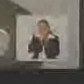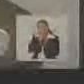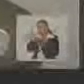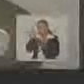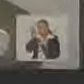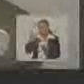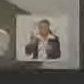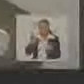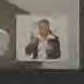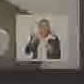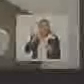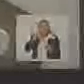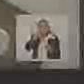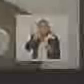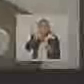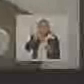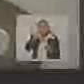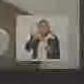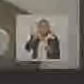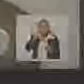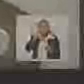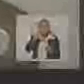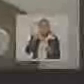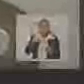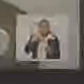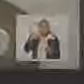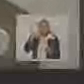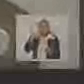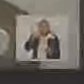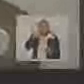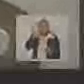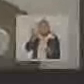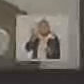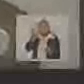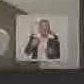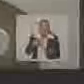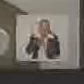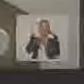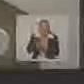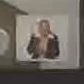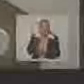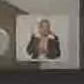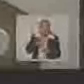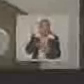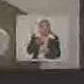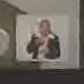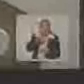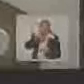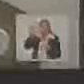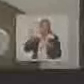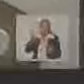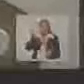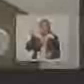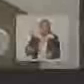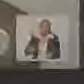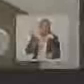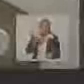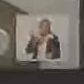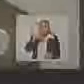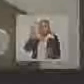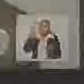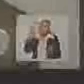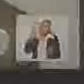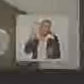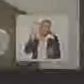corrupción. No cejaré en este esfuerzo porque creo que es el cáncer que está deteriorando la vida de la comunidad juarense. A